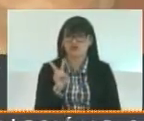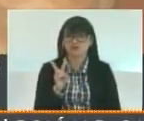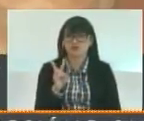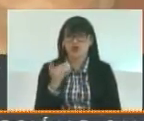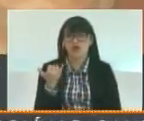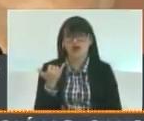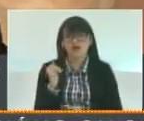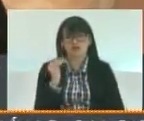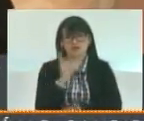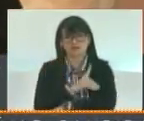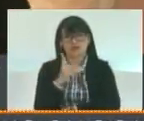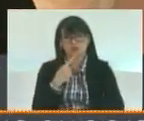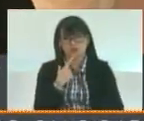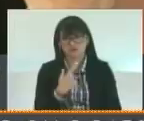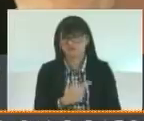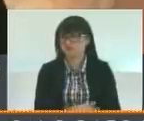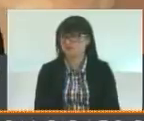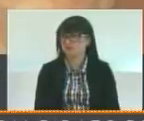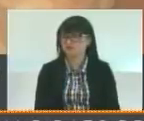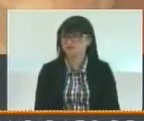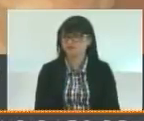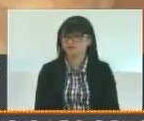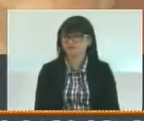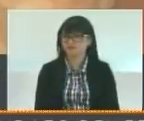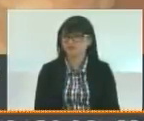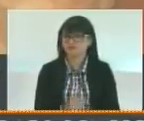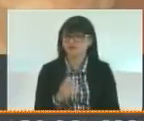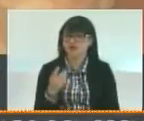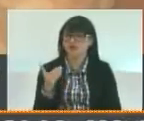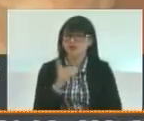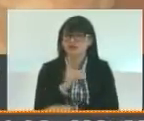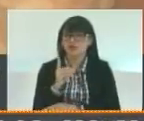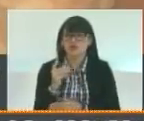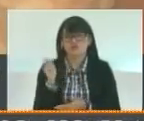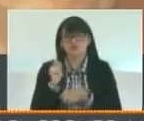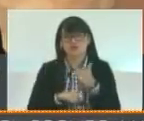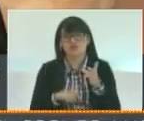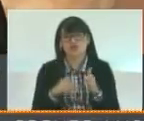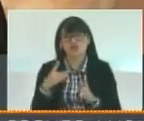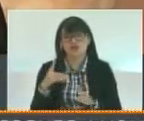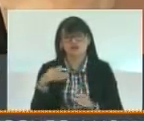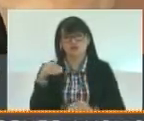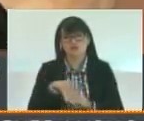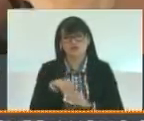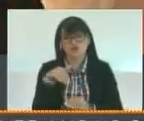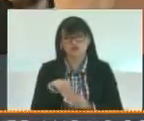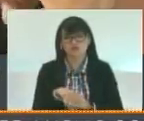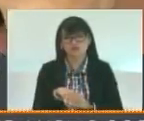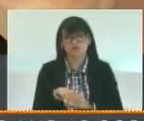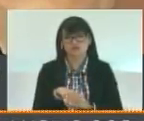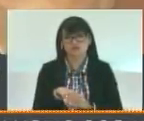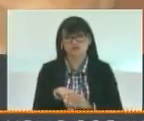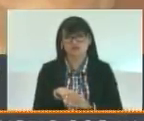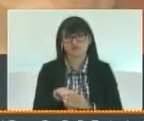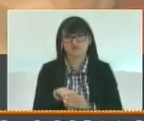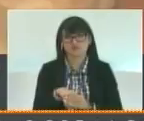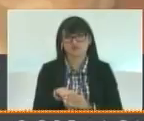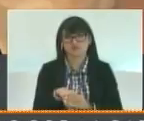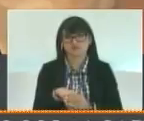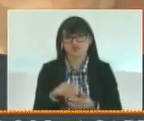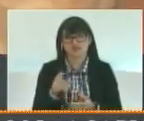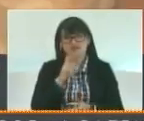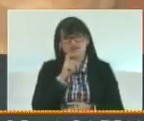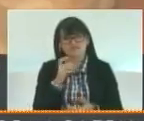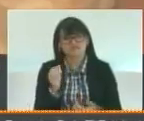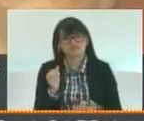dictadura. Solo las dictaduras impiden el derecho al sufragio y al voto. ¿Quién está impidiendo aquí el derecho al sufragio y al